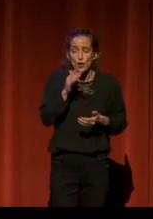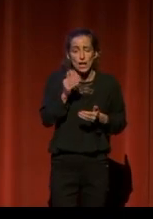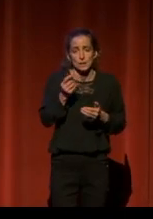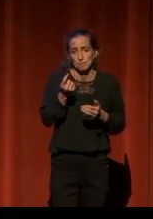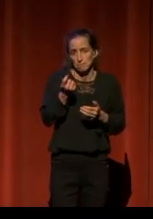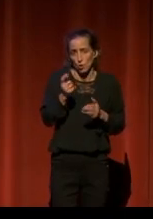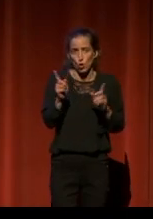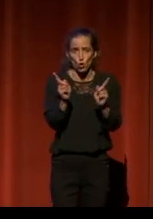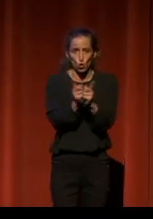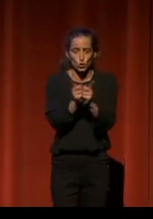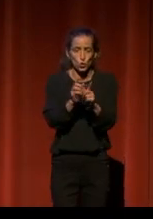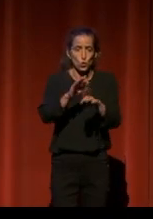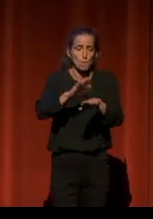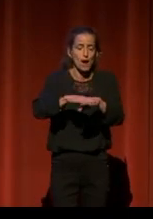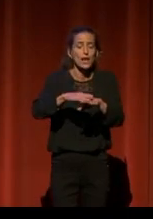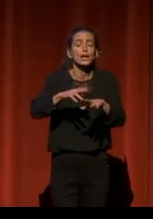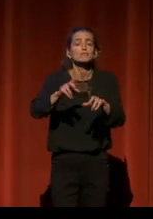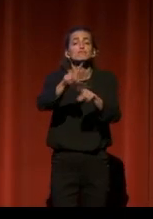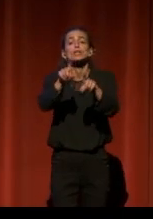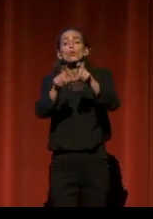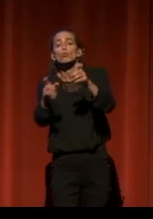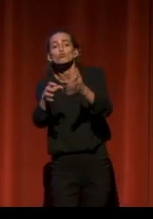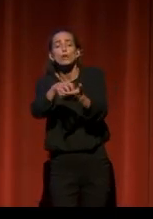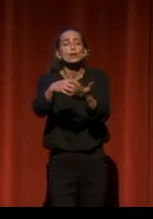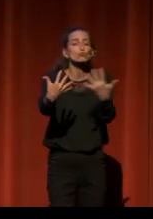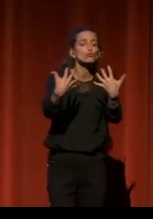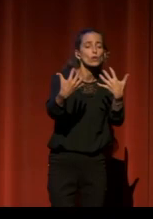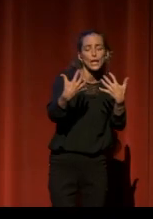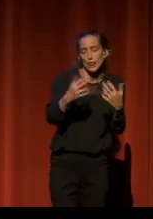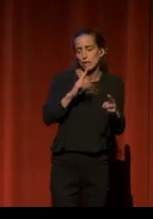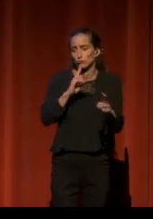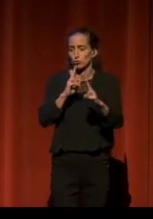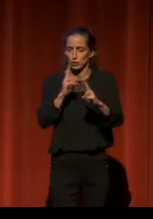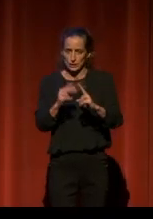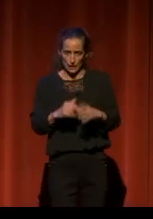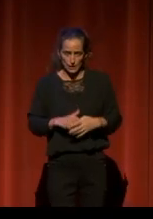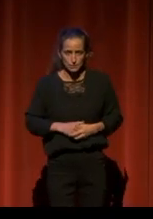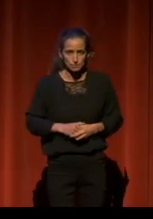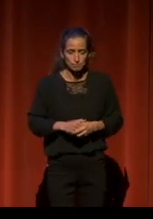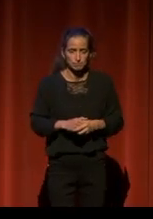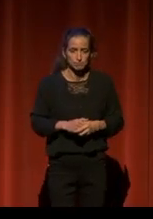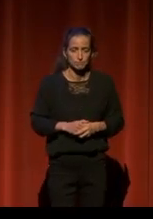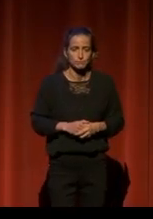contestar las preguntas las sugerencias y las